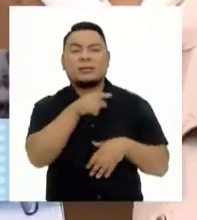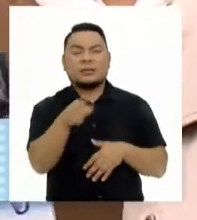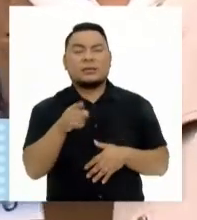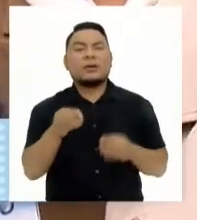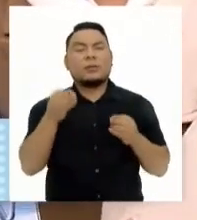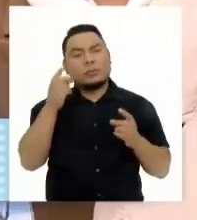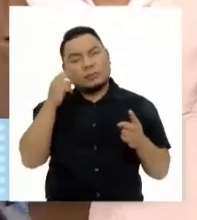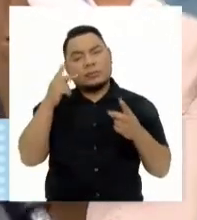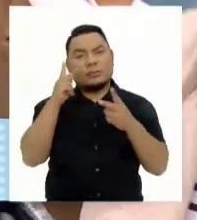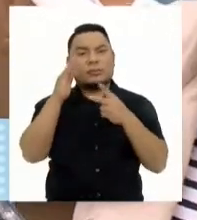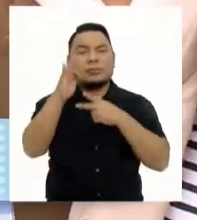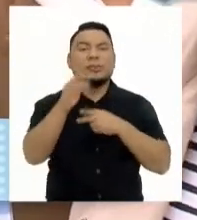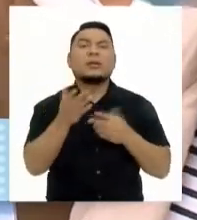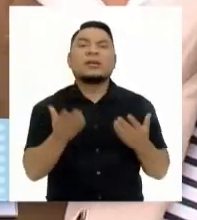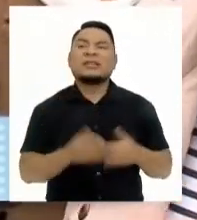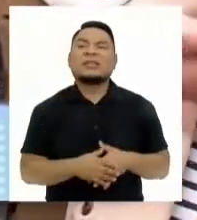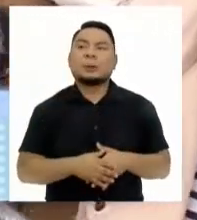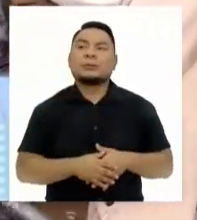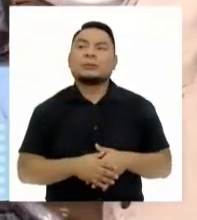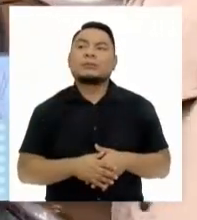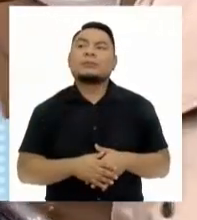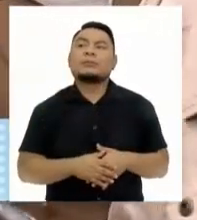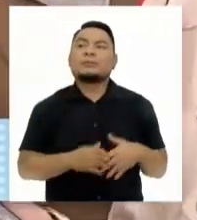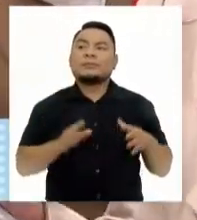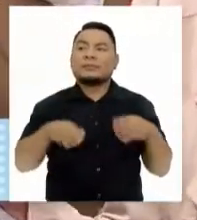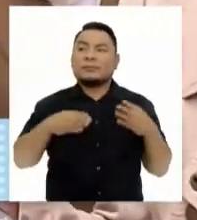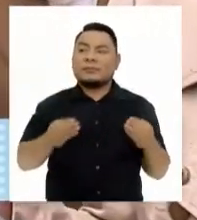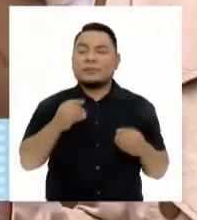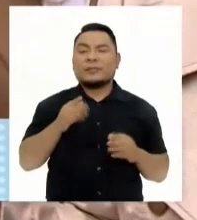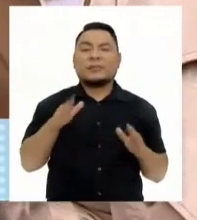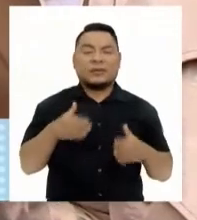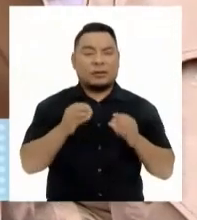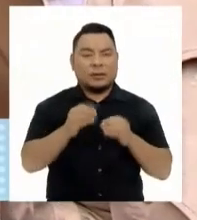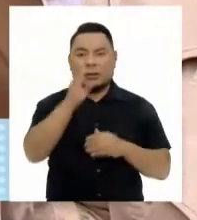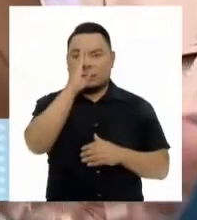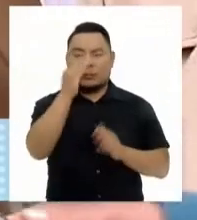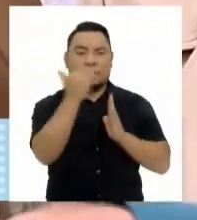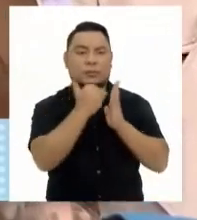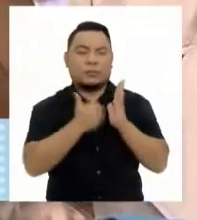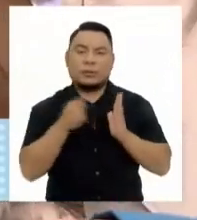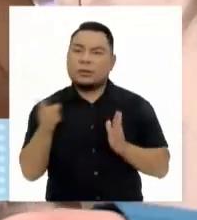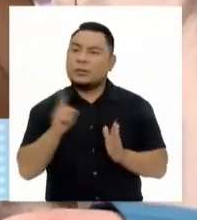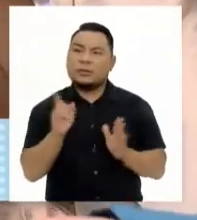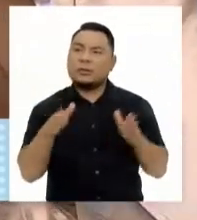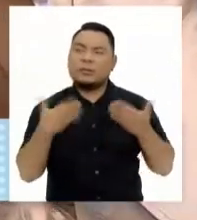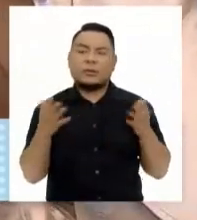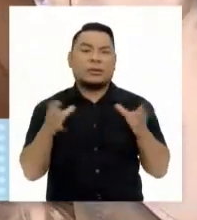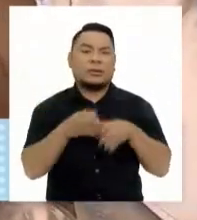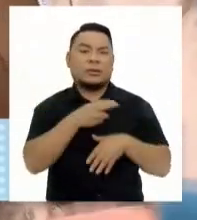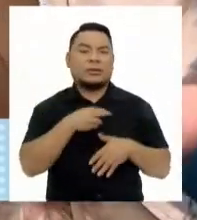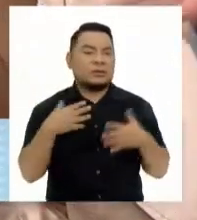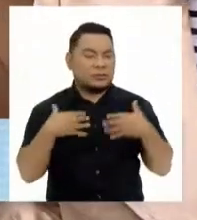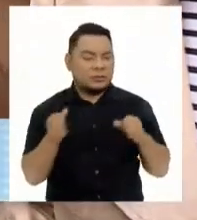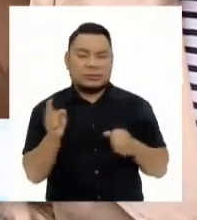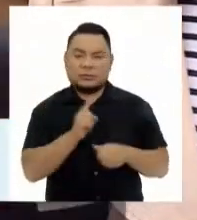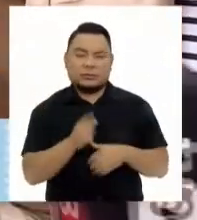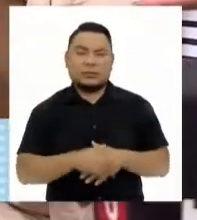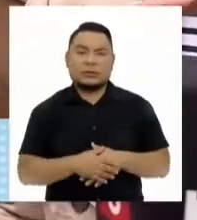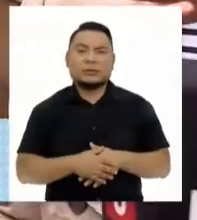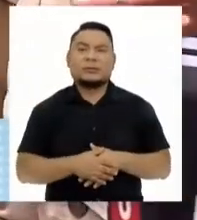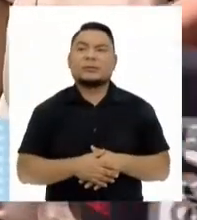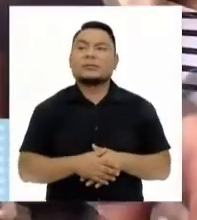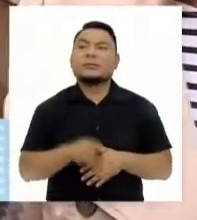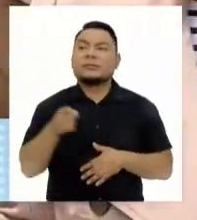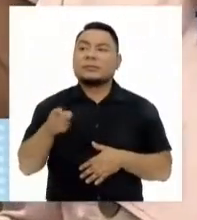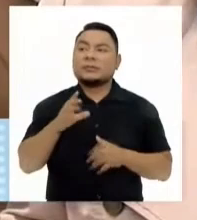o cómo se proyectan para evitar la corrupción? No, hay que tomar medidas muy enérgicas, ¿no? Acá no puede haber eso en el sector salud, ¿no? ¿Piensan ustedes unificar